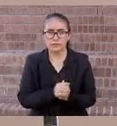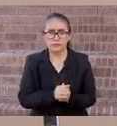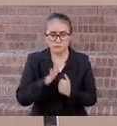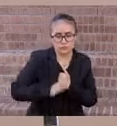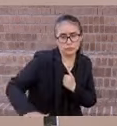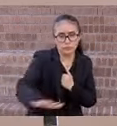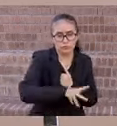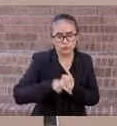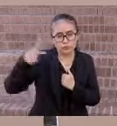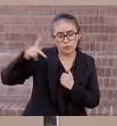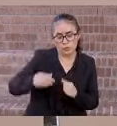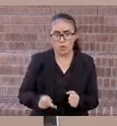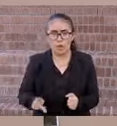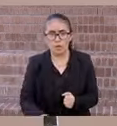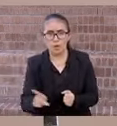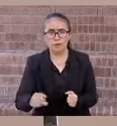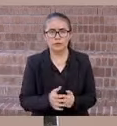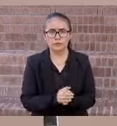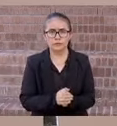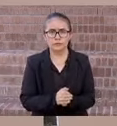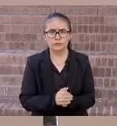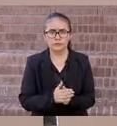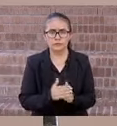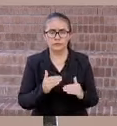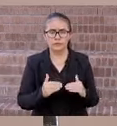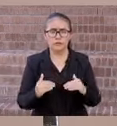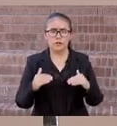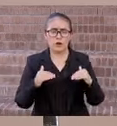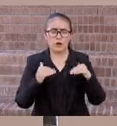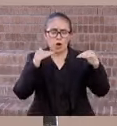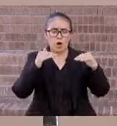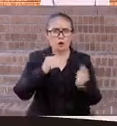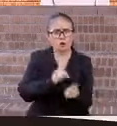pueblo se elevó a rango constitucional